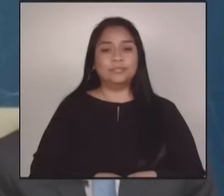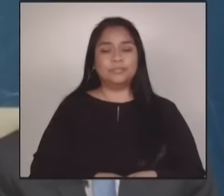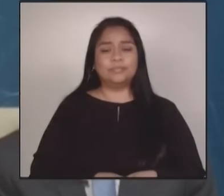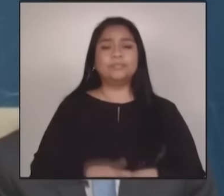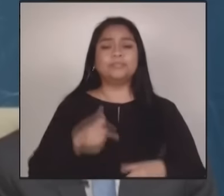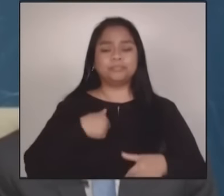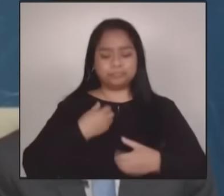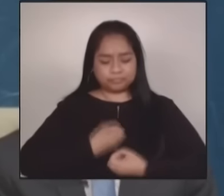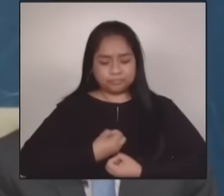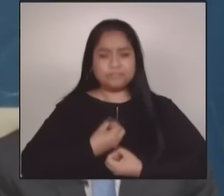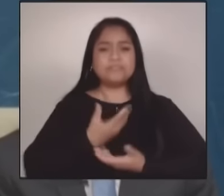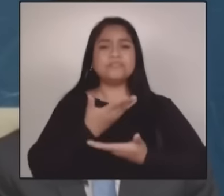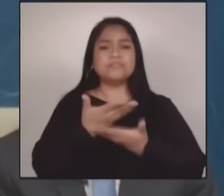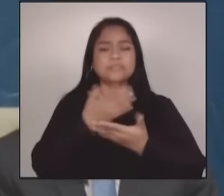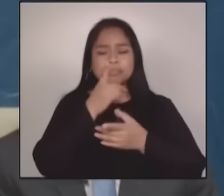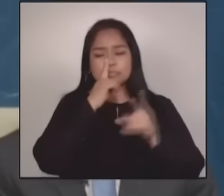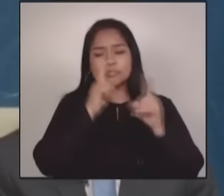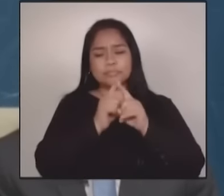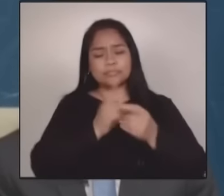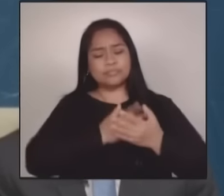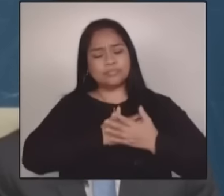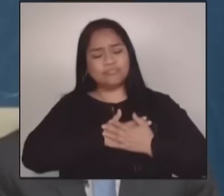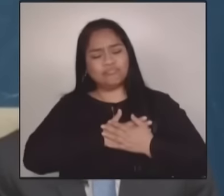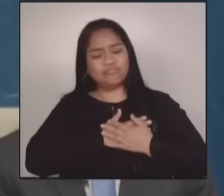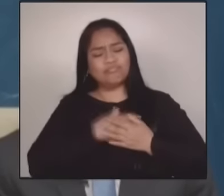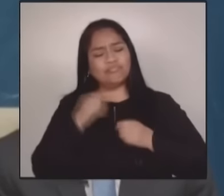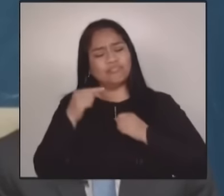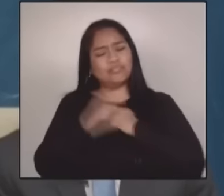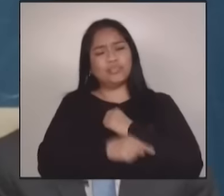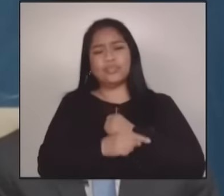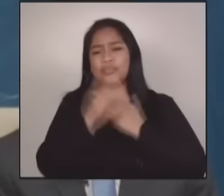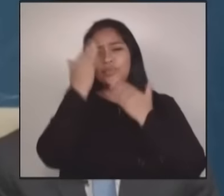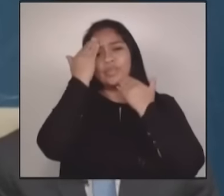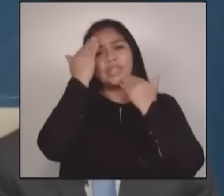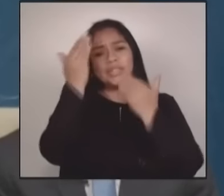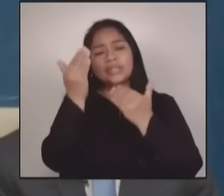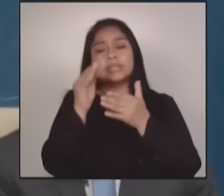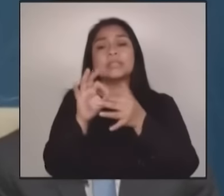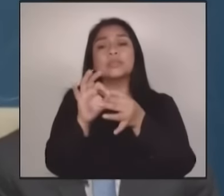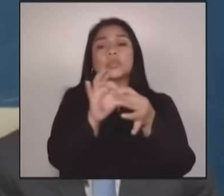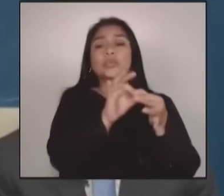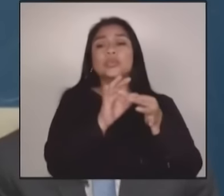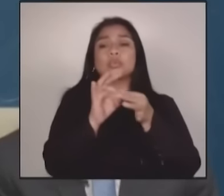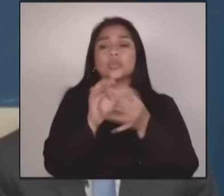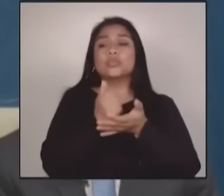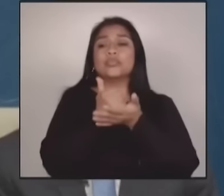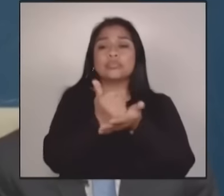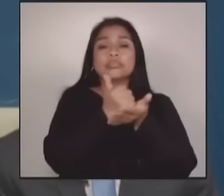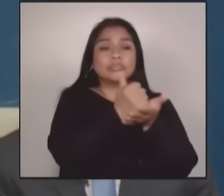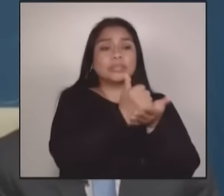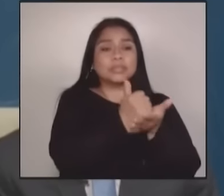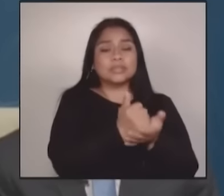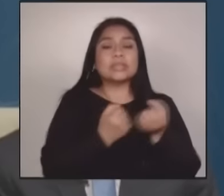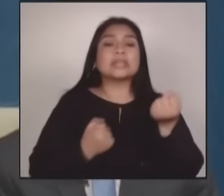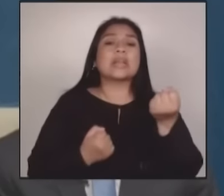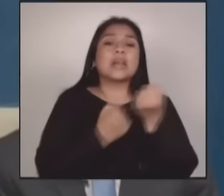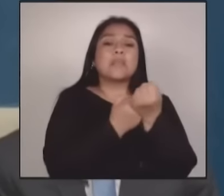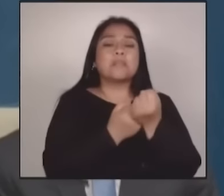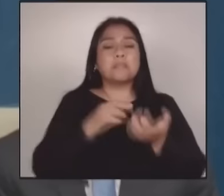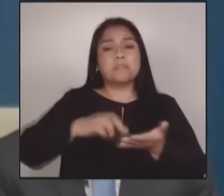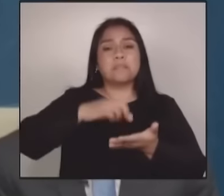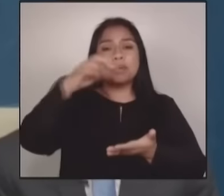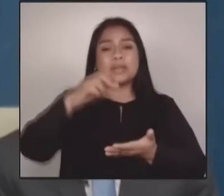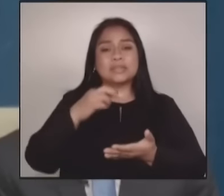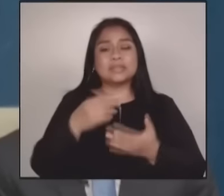Expreso también mi profundo agradecimiento por la solidaridad y el respaldo de las naciones